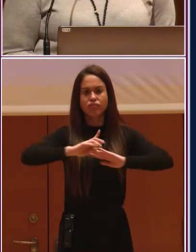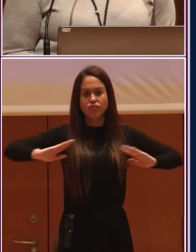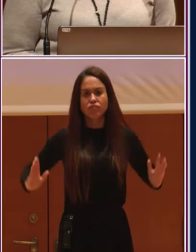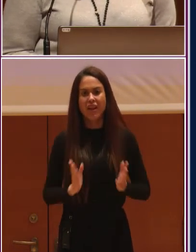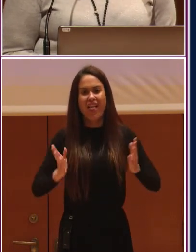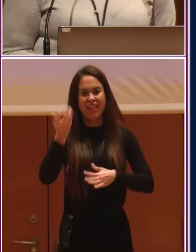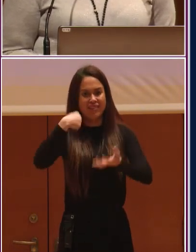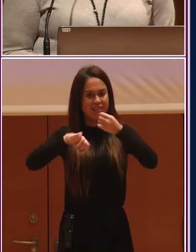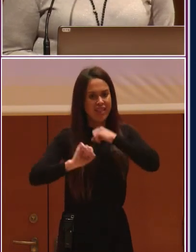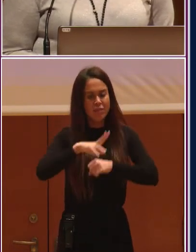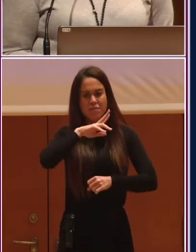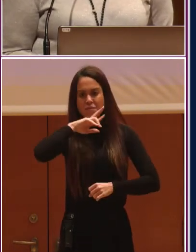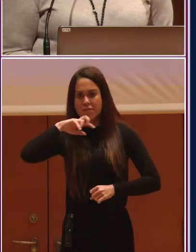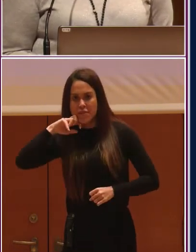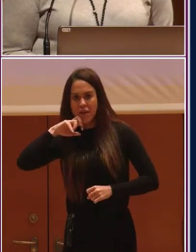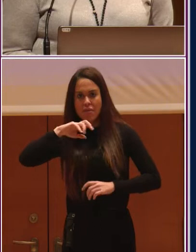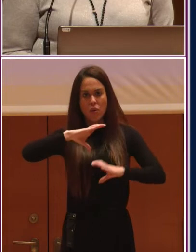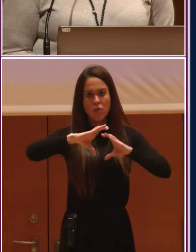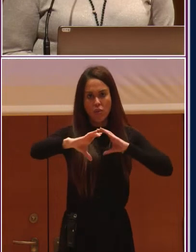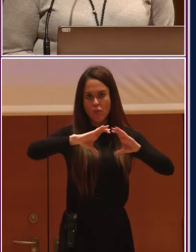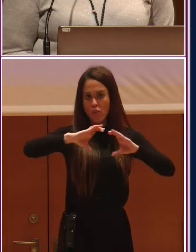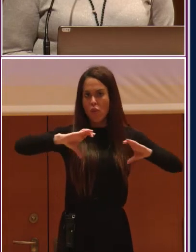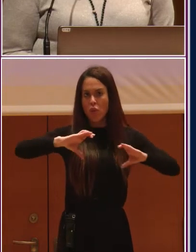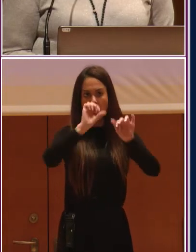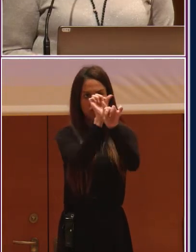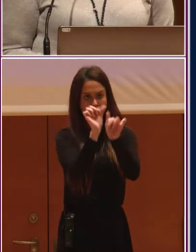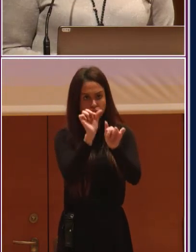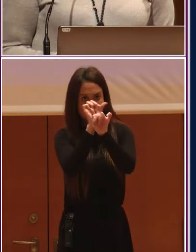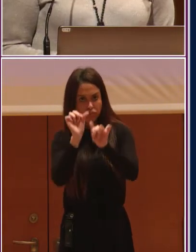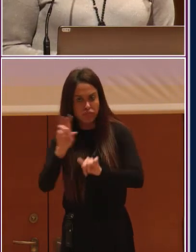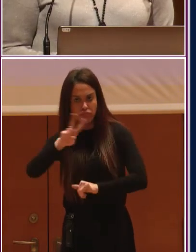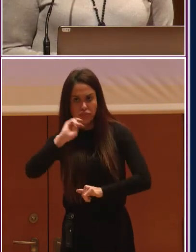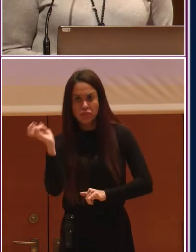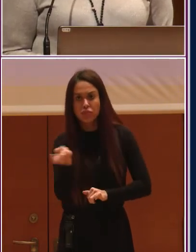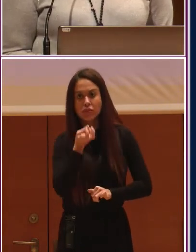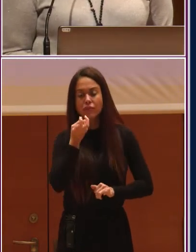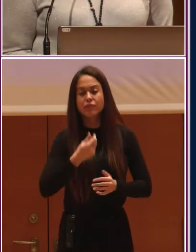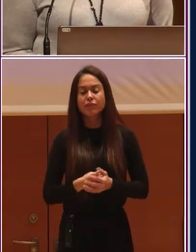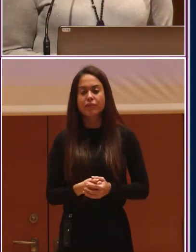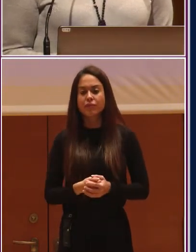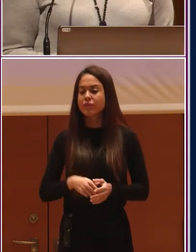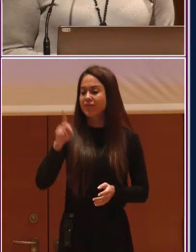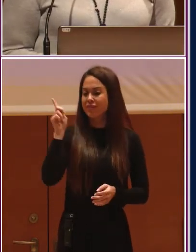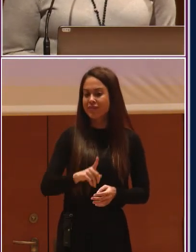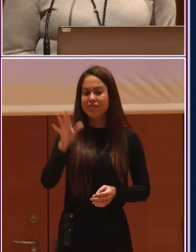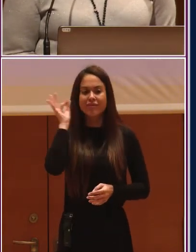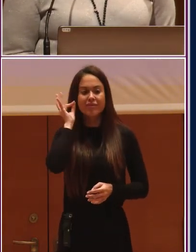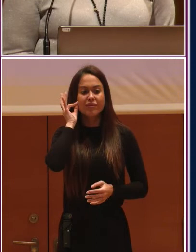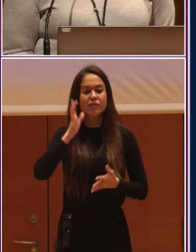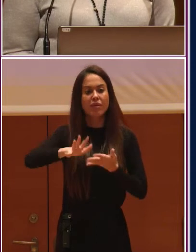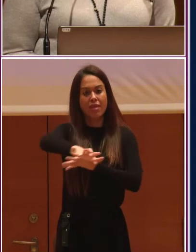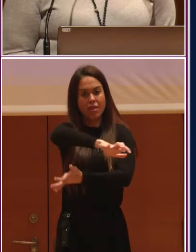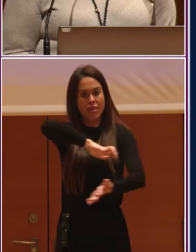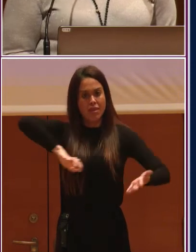dirección fomentar los buenos tratos actitudes valores estilos de